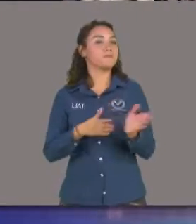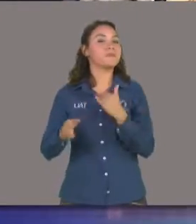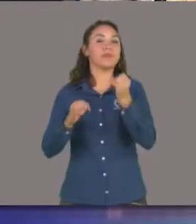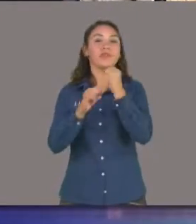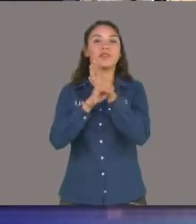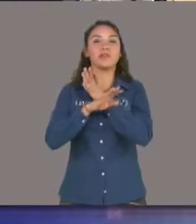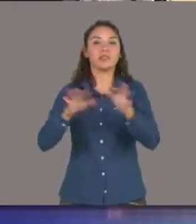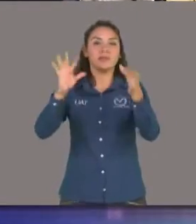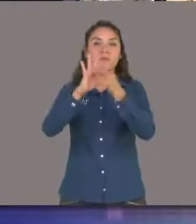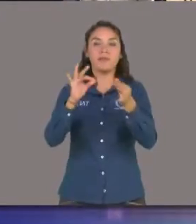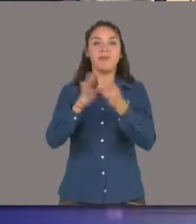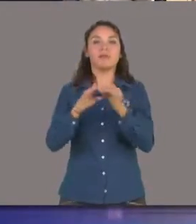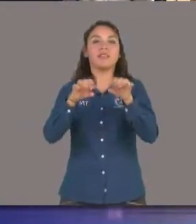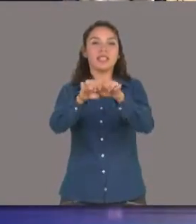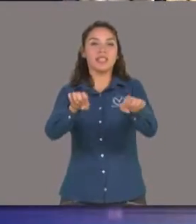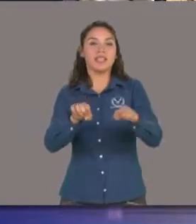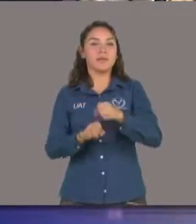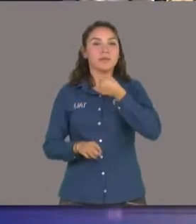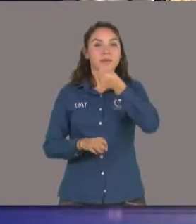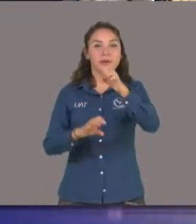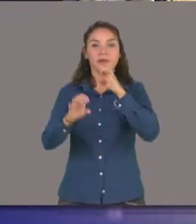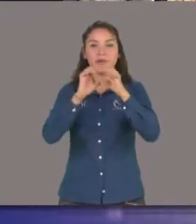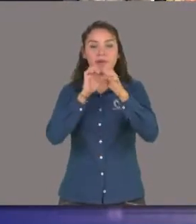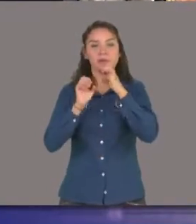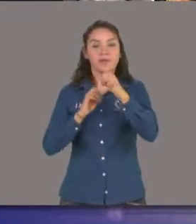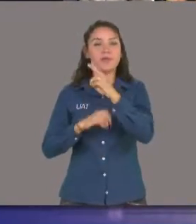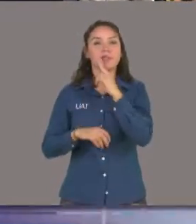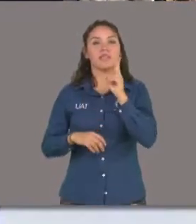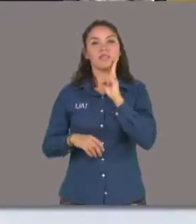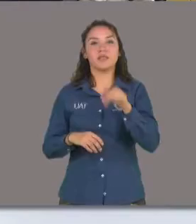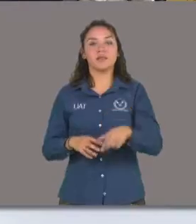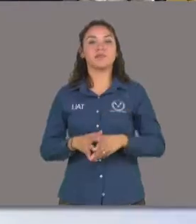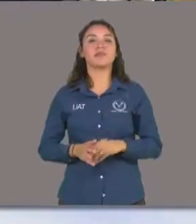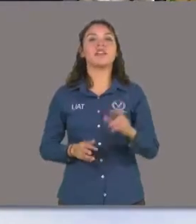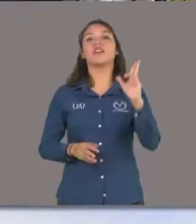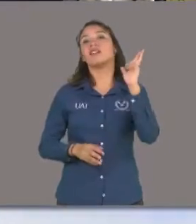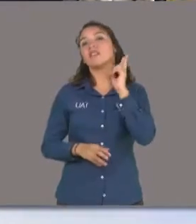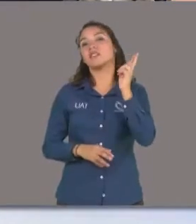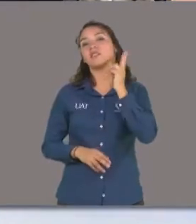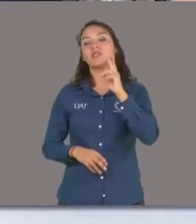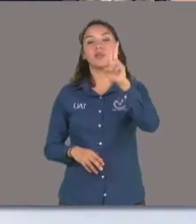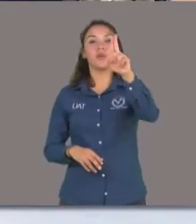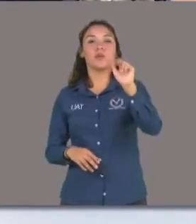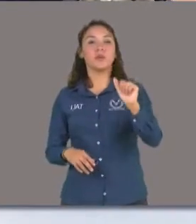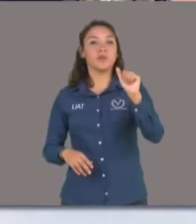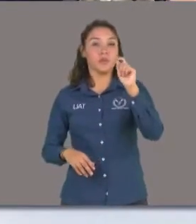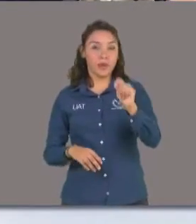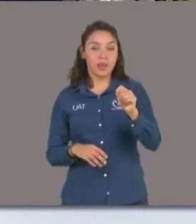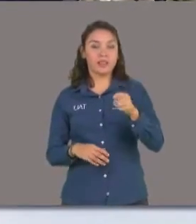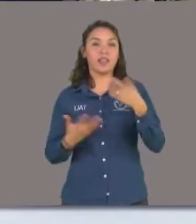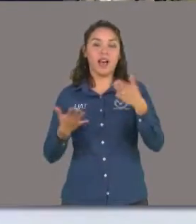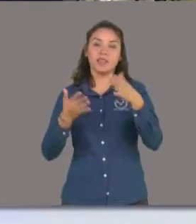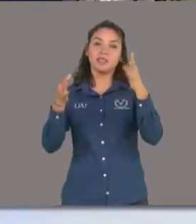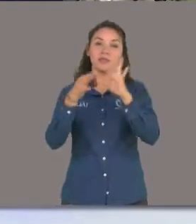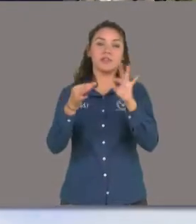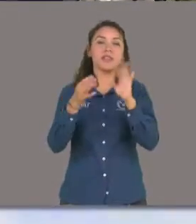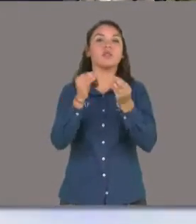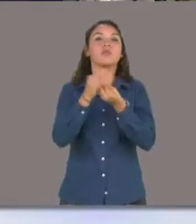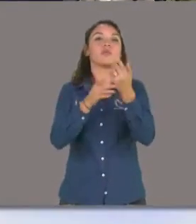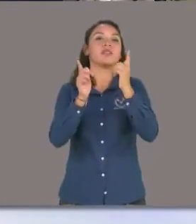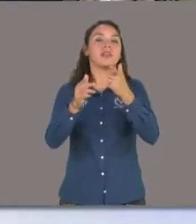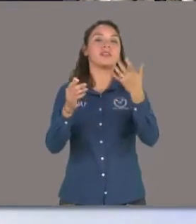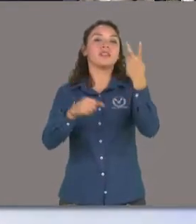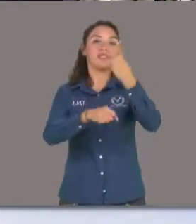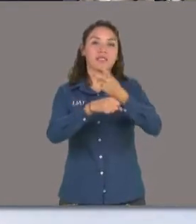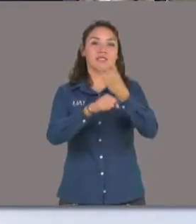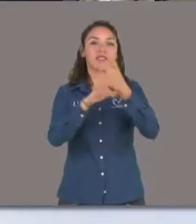Damos paso a la información detallada en voz del equipo de reporteros de este su noticiario. El rector de la Universidad Autónoma de Tamaulipas puso en marcha en Nuevo